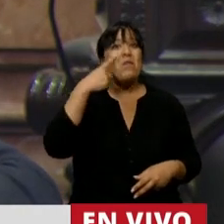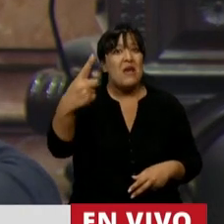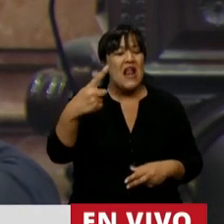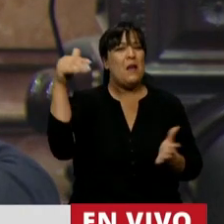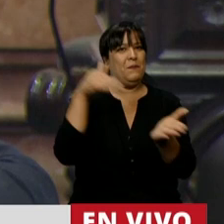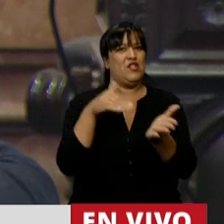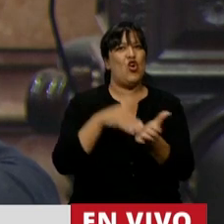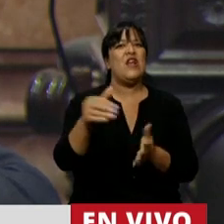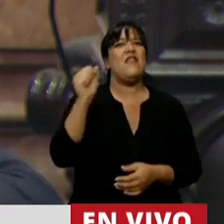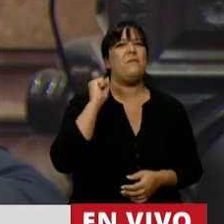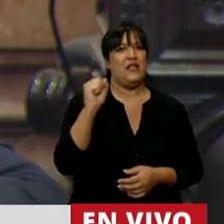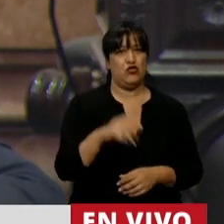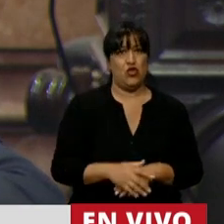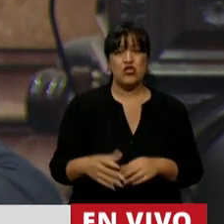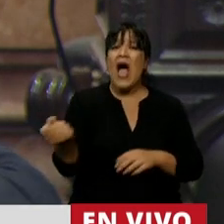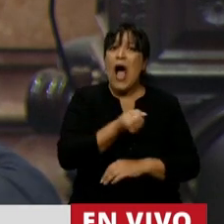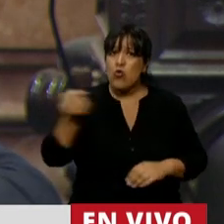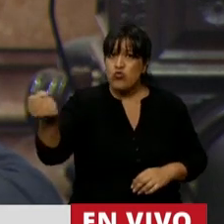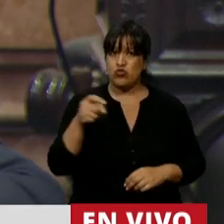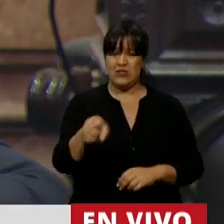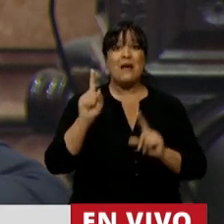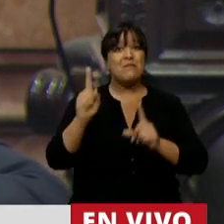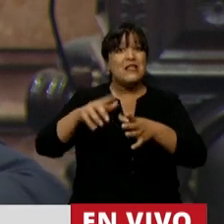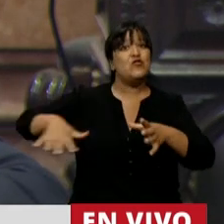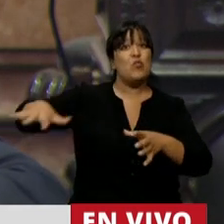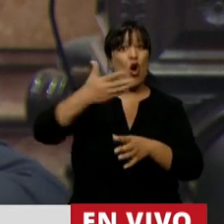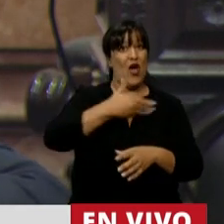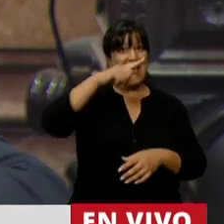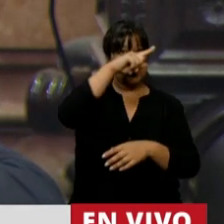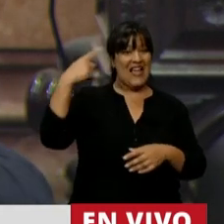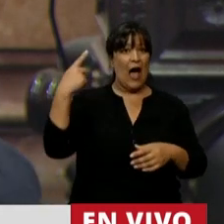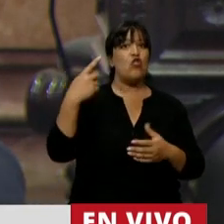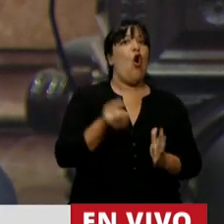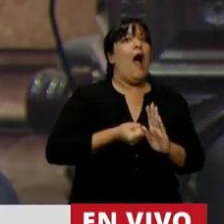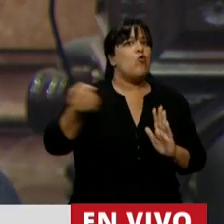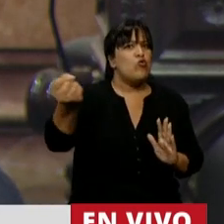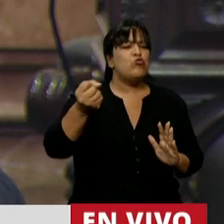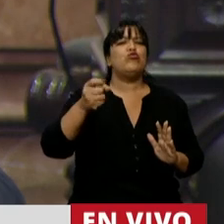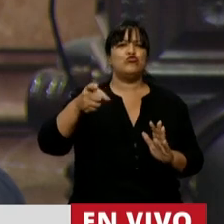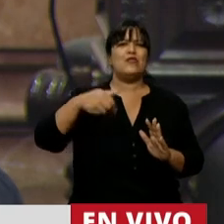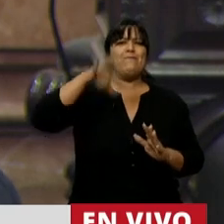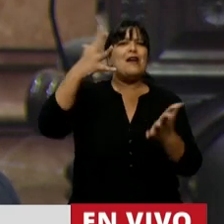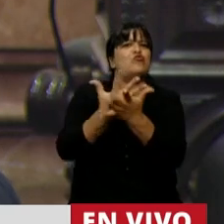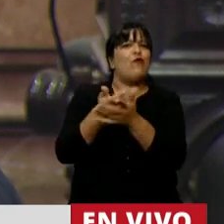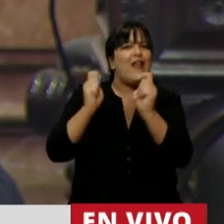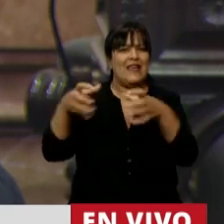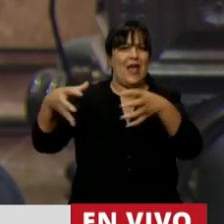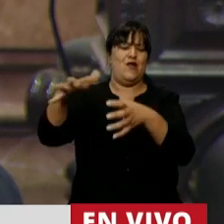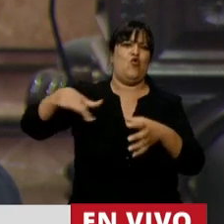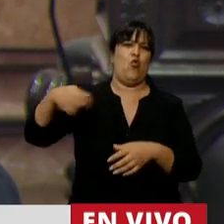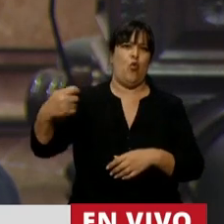100.000 millones de pesos de ajuste que tuvo este Estado, que fueron directamente a nuestros jubilados. Algunos